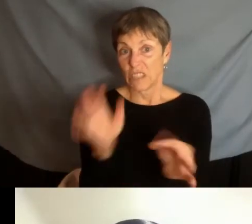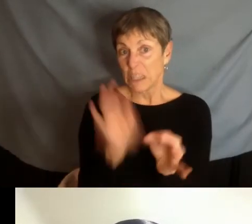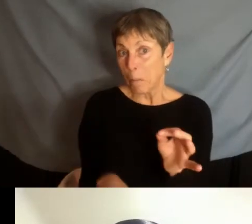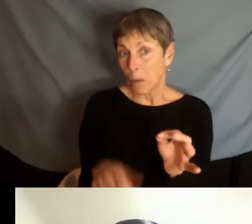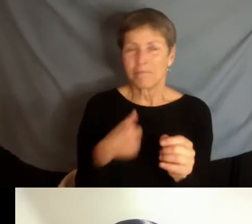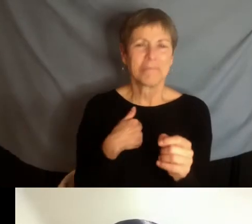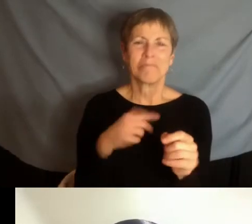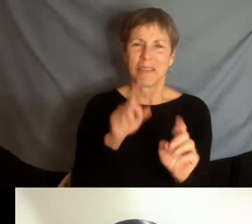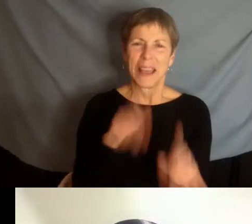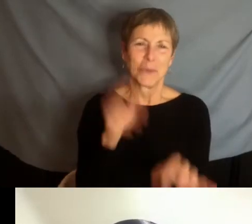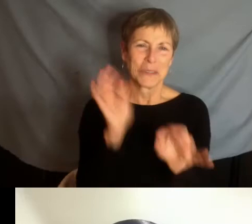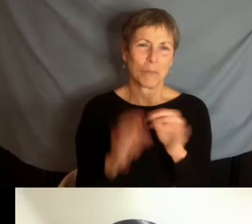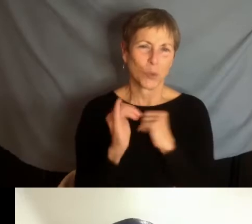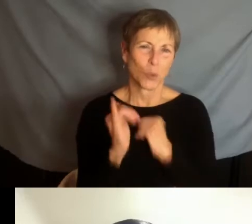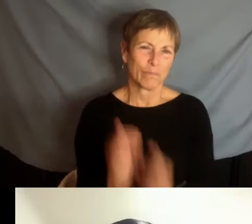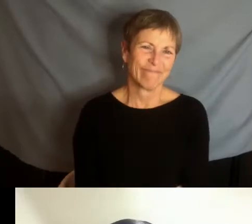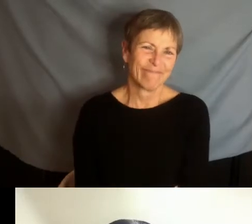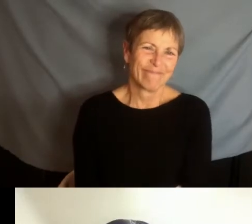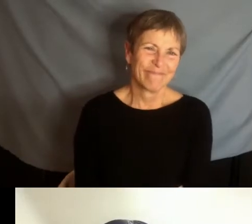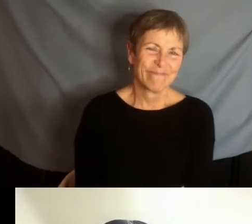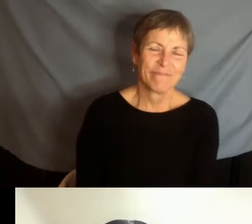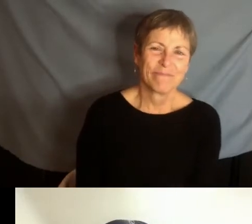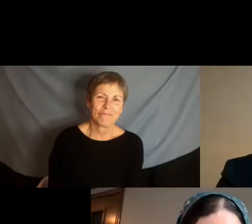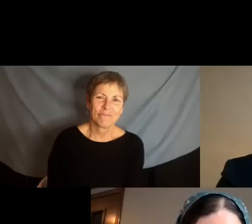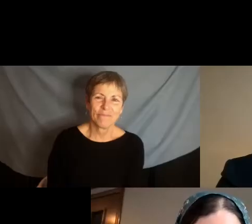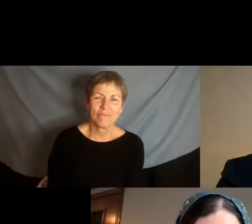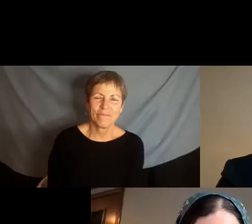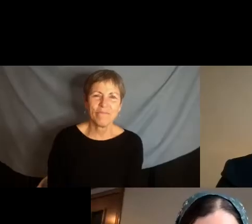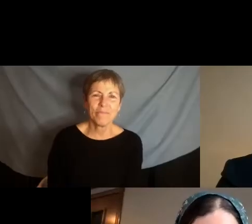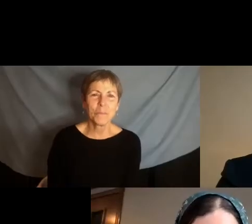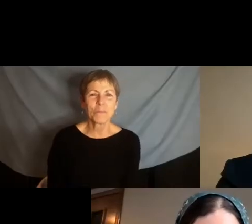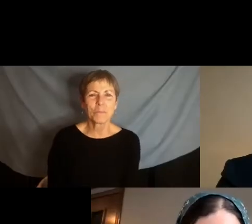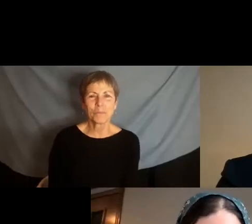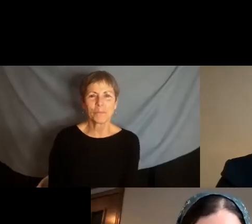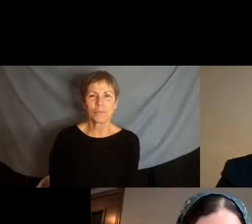eso, voy a detenerme ahí por el momento y por el tiempo.